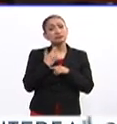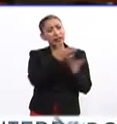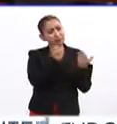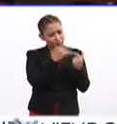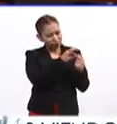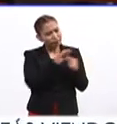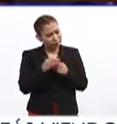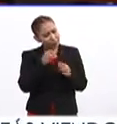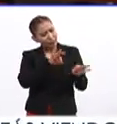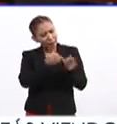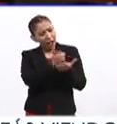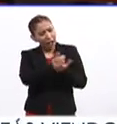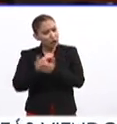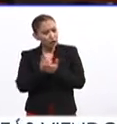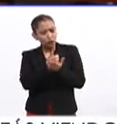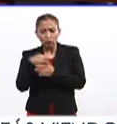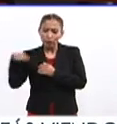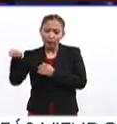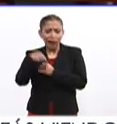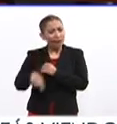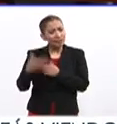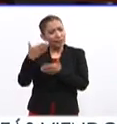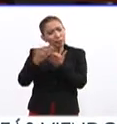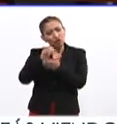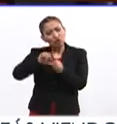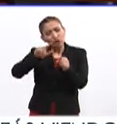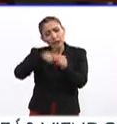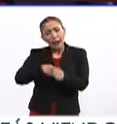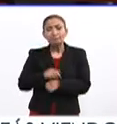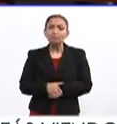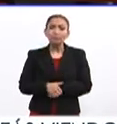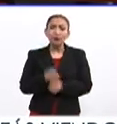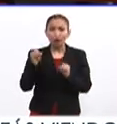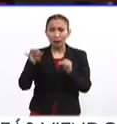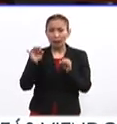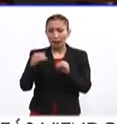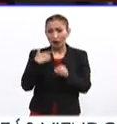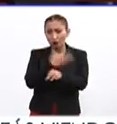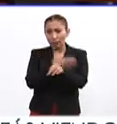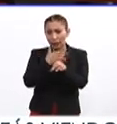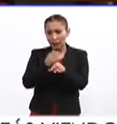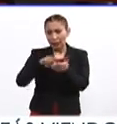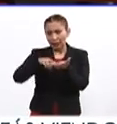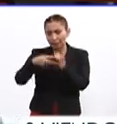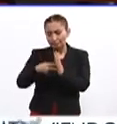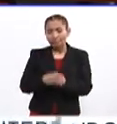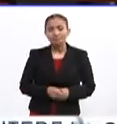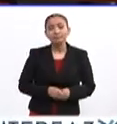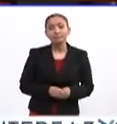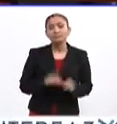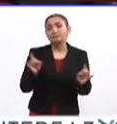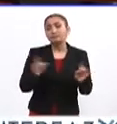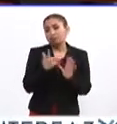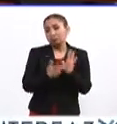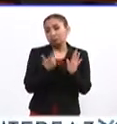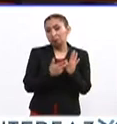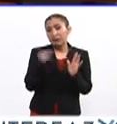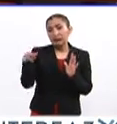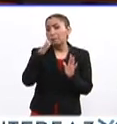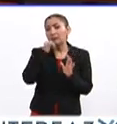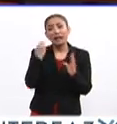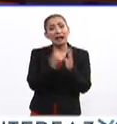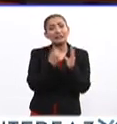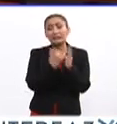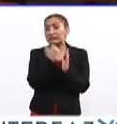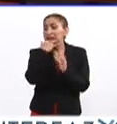jala con él para trabajar en servicio social, en la oficina, en la coordinación de arquitectura. En algunos momentos él no podía